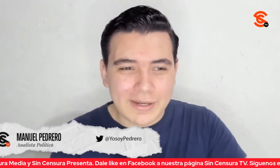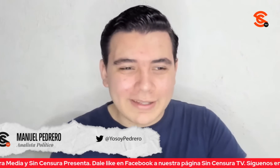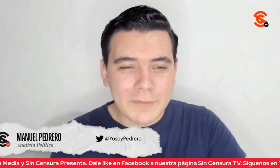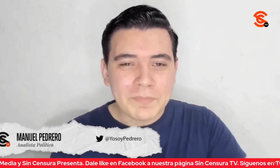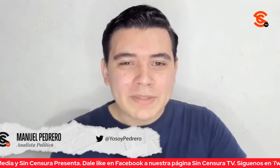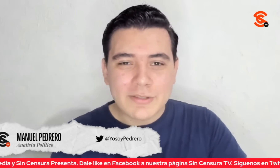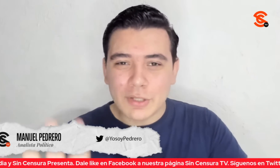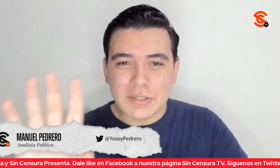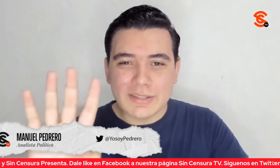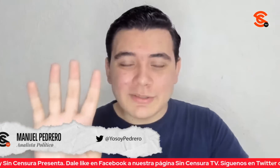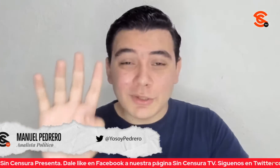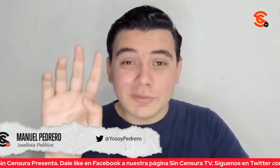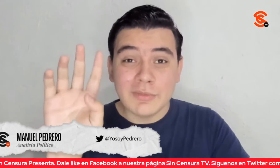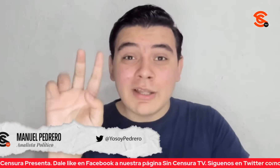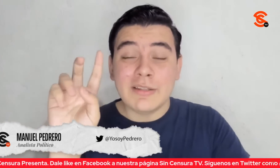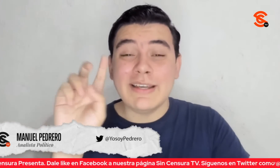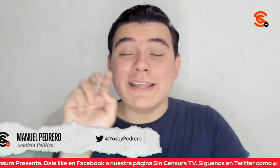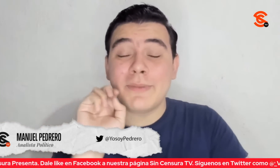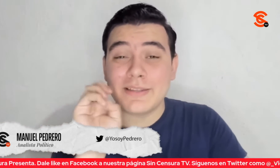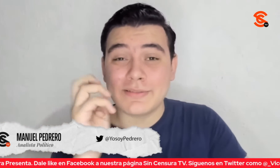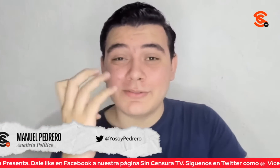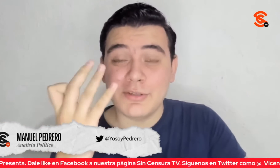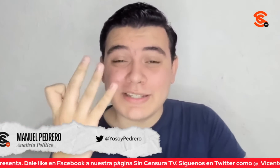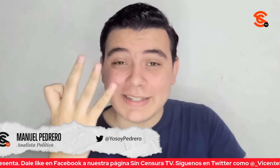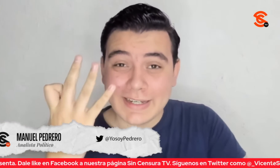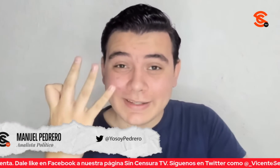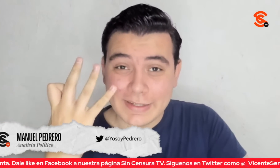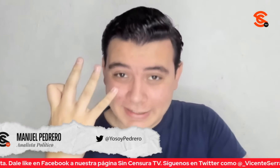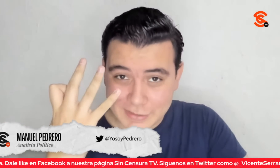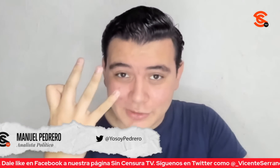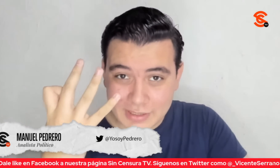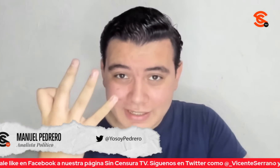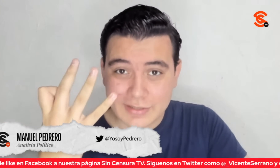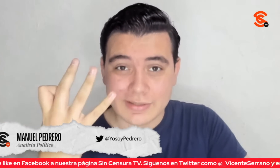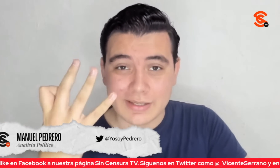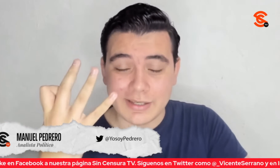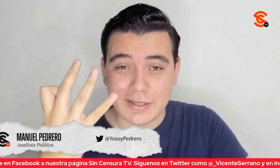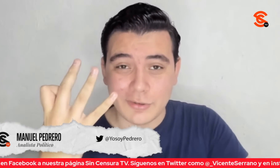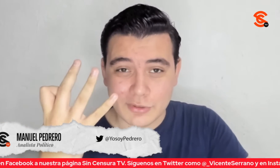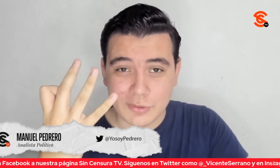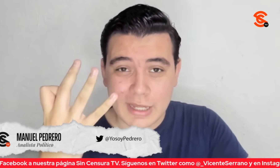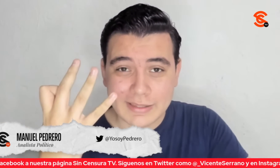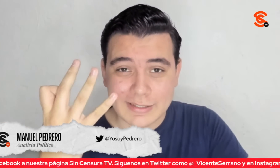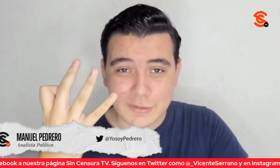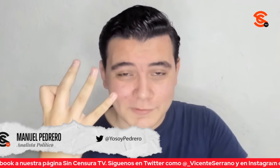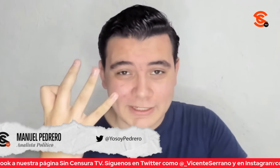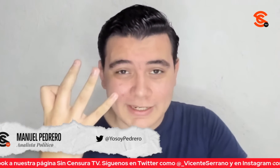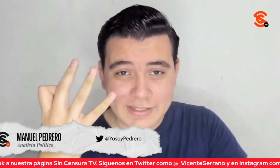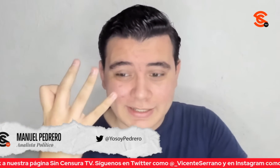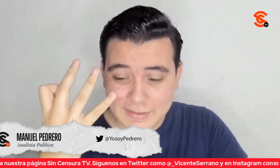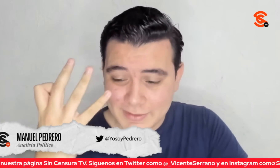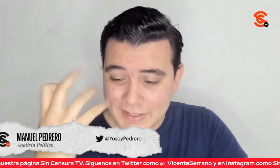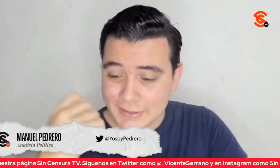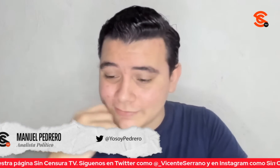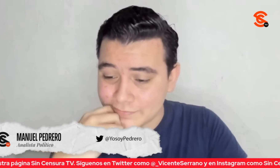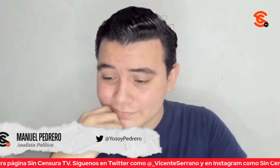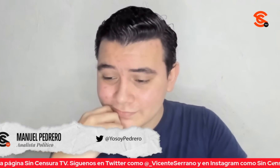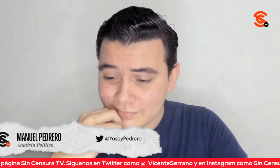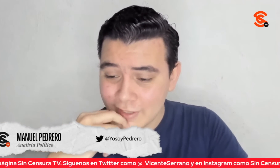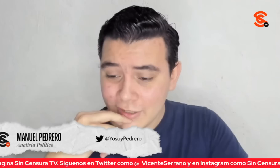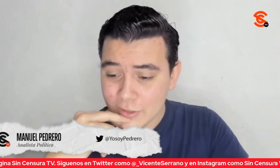Santiago Krill, es más, yo ni siquiera diría que son 3 corcholatas los finalistas,